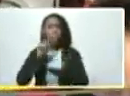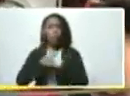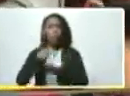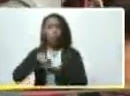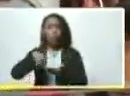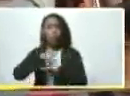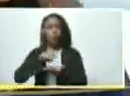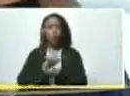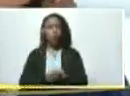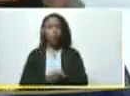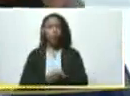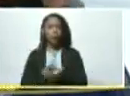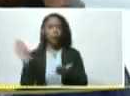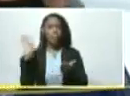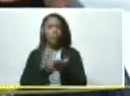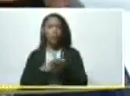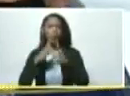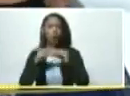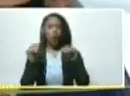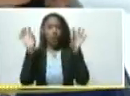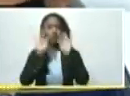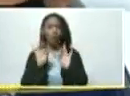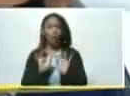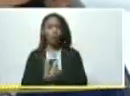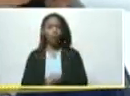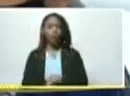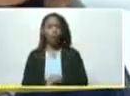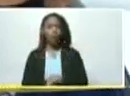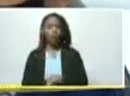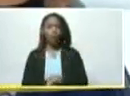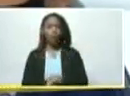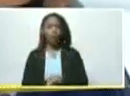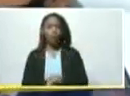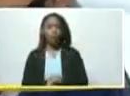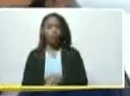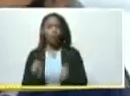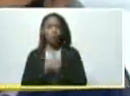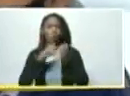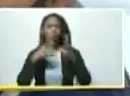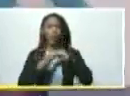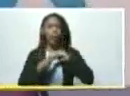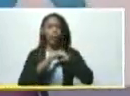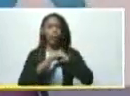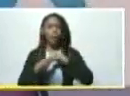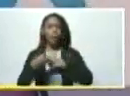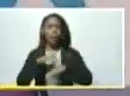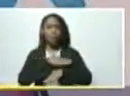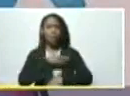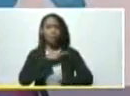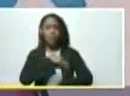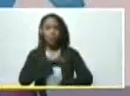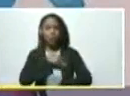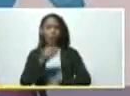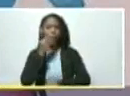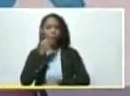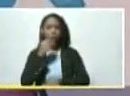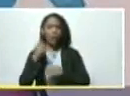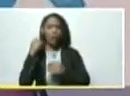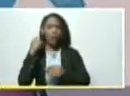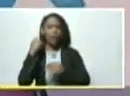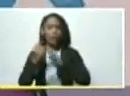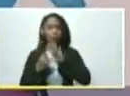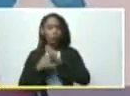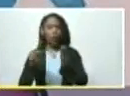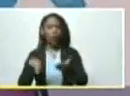círculo, se aplica toda una metodología con los CLAC, con la Misión Alimentación y con el Instituto Nacional